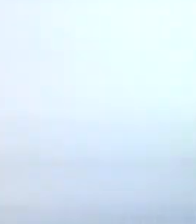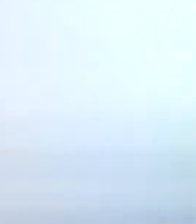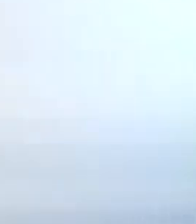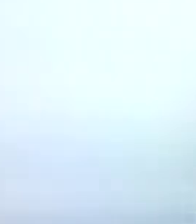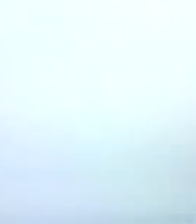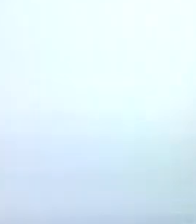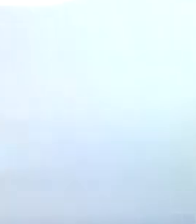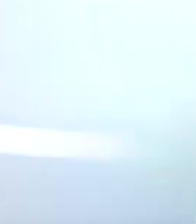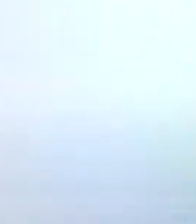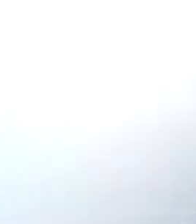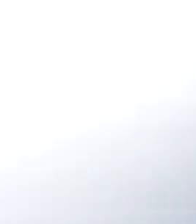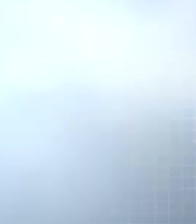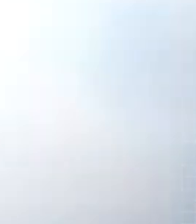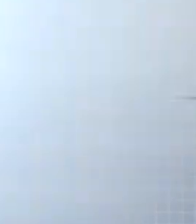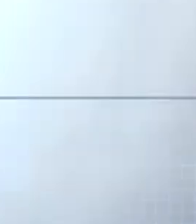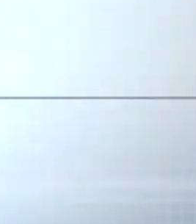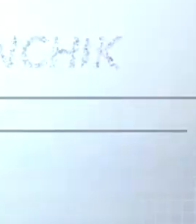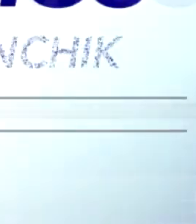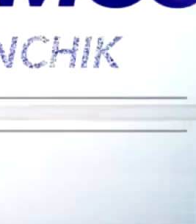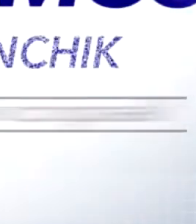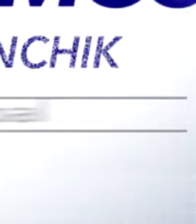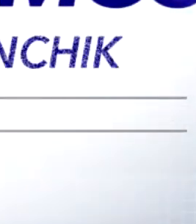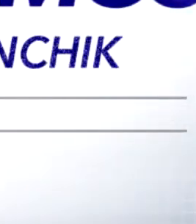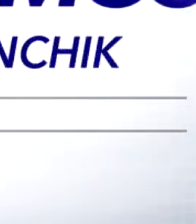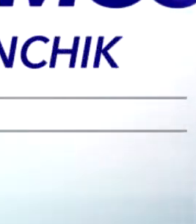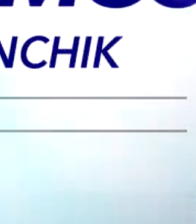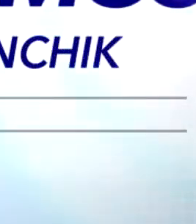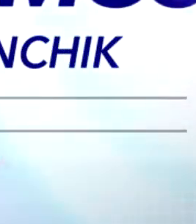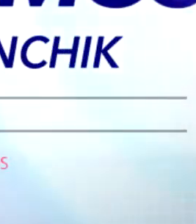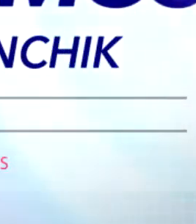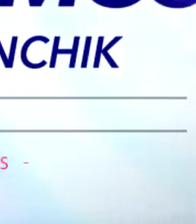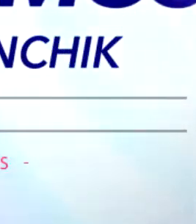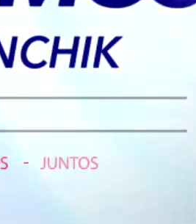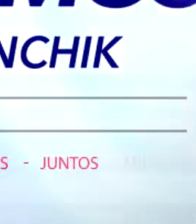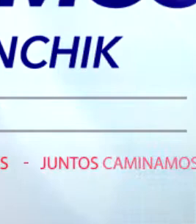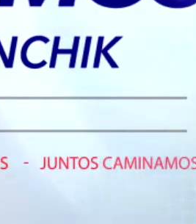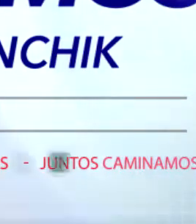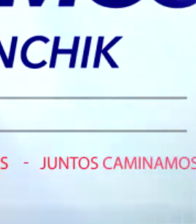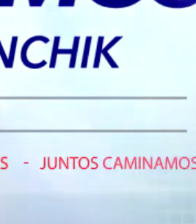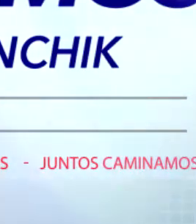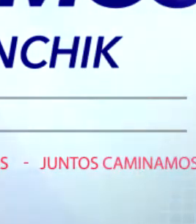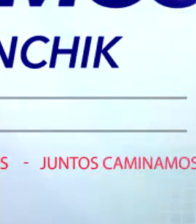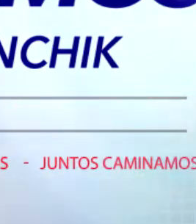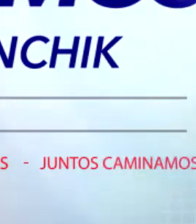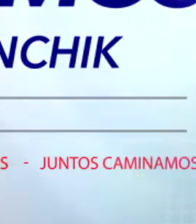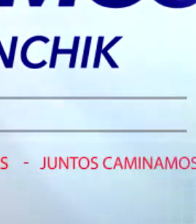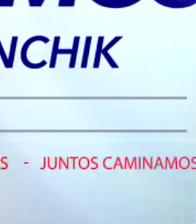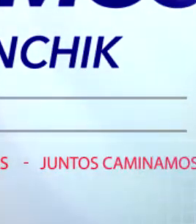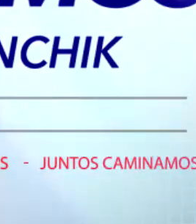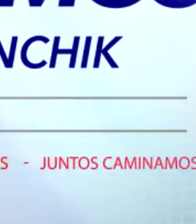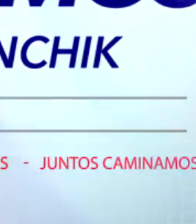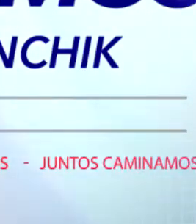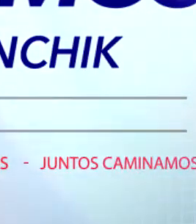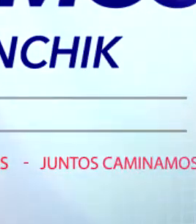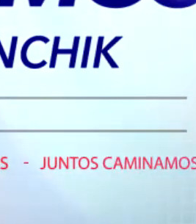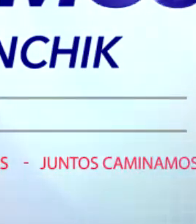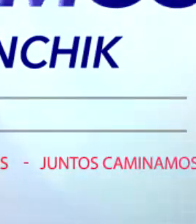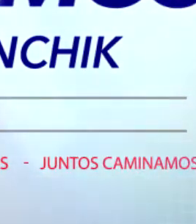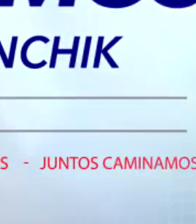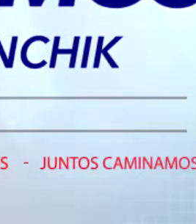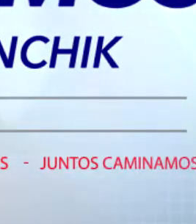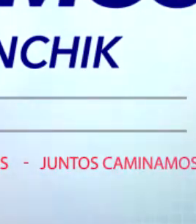El Gobierno Autónomo Descentralizado del Cantón Otavalo presenta el microinformativo. Juntos caminamos.